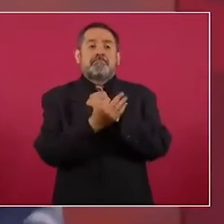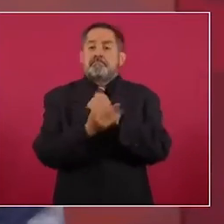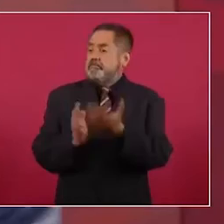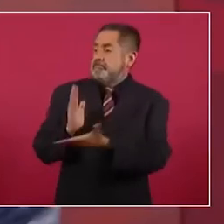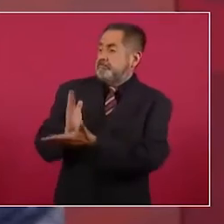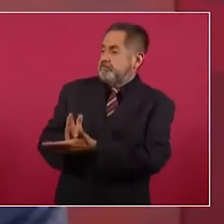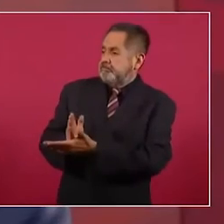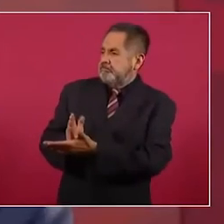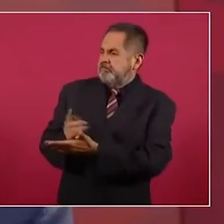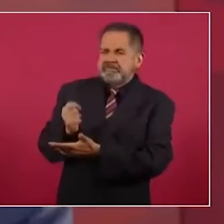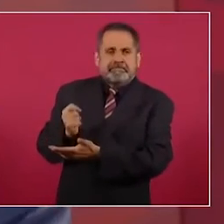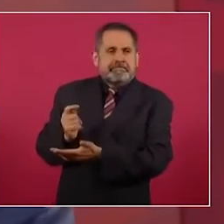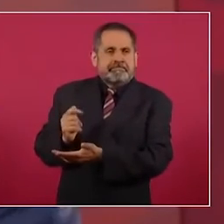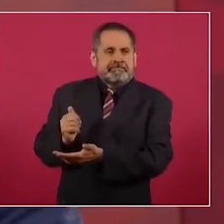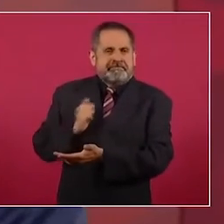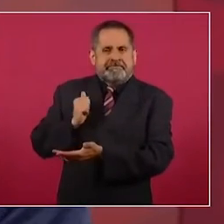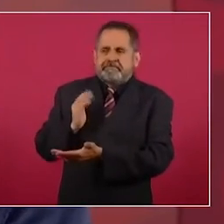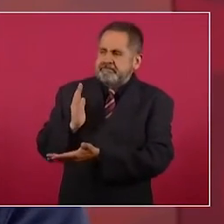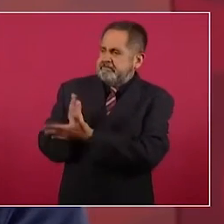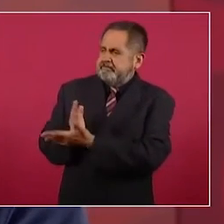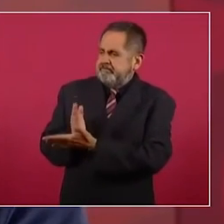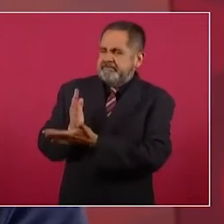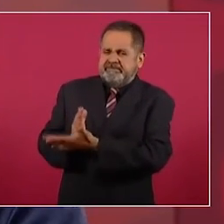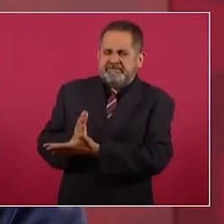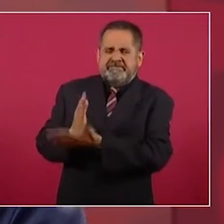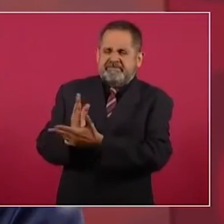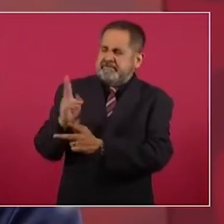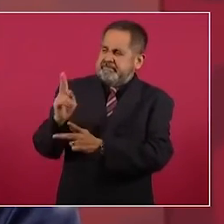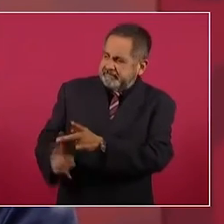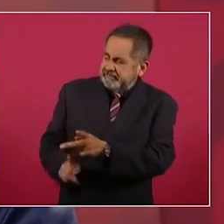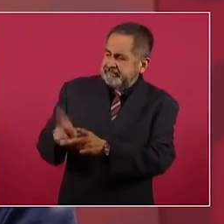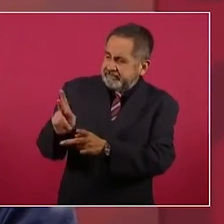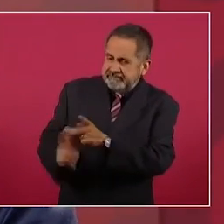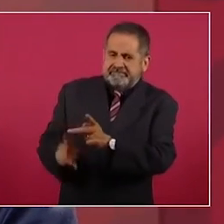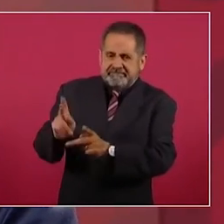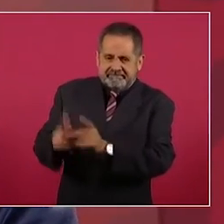para detener la obra,